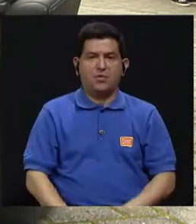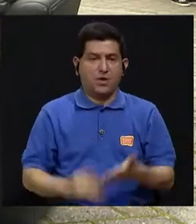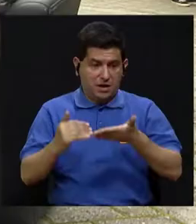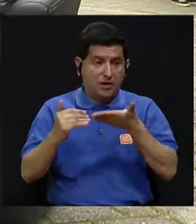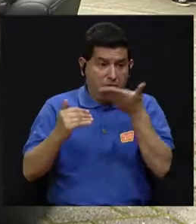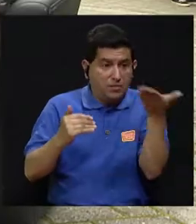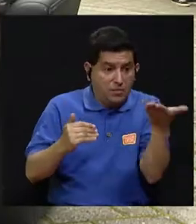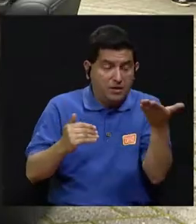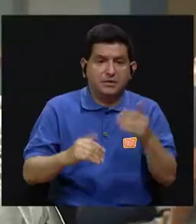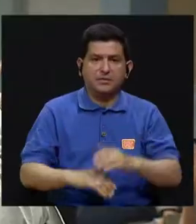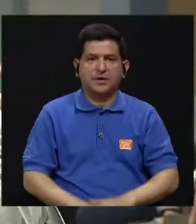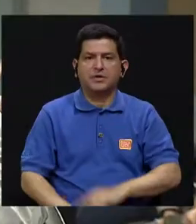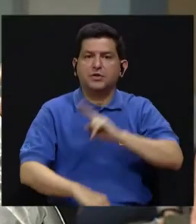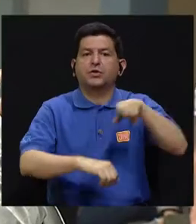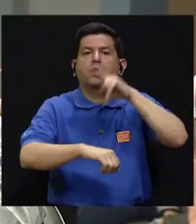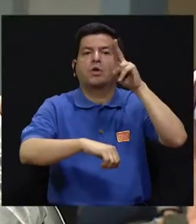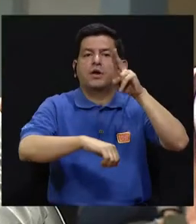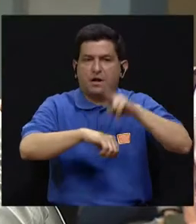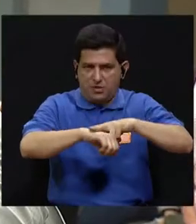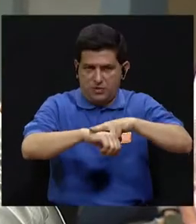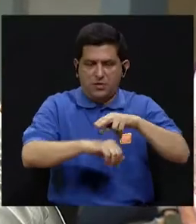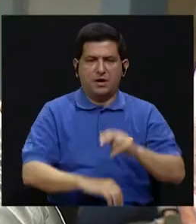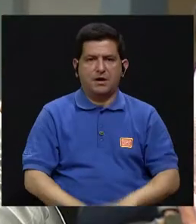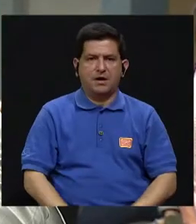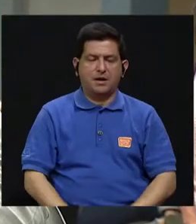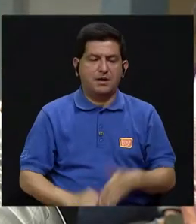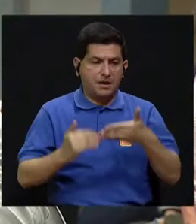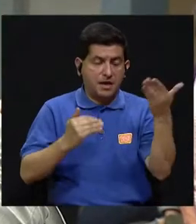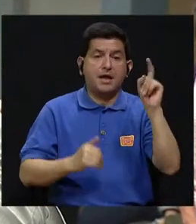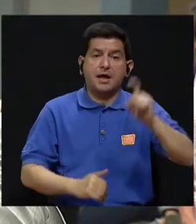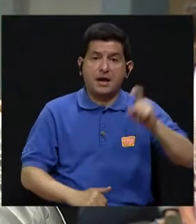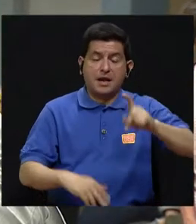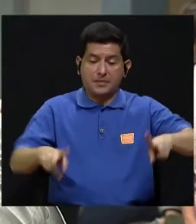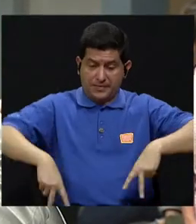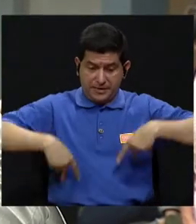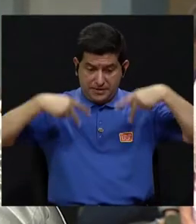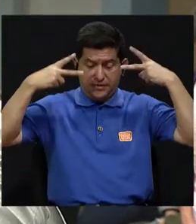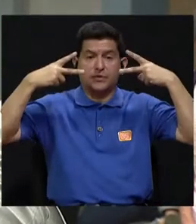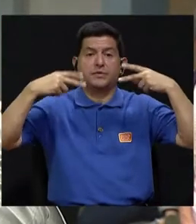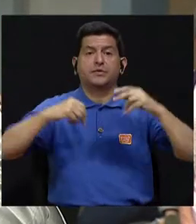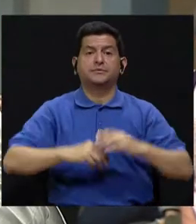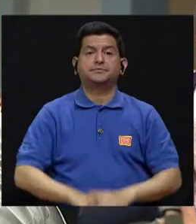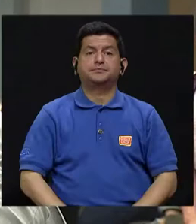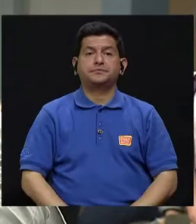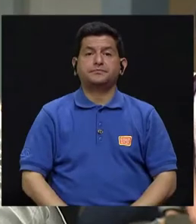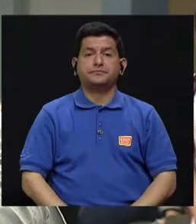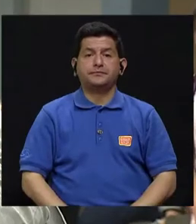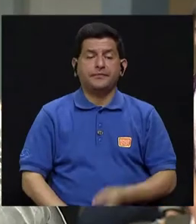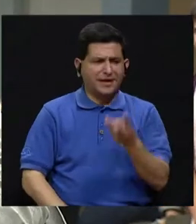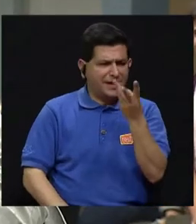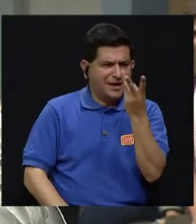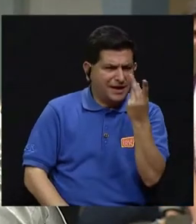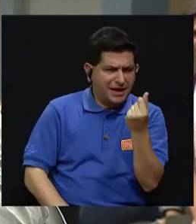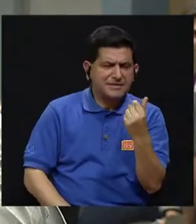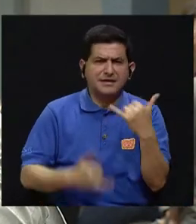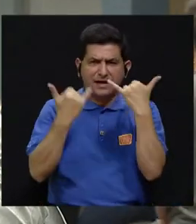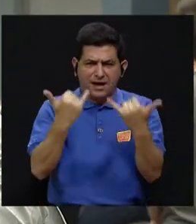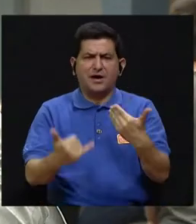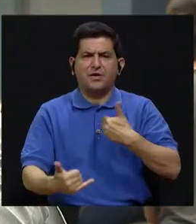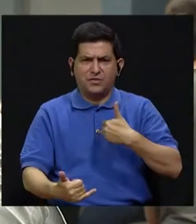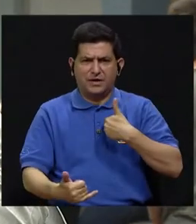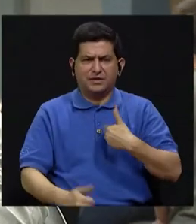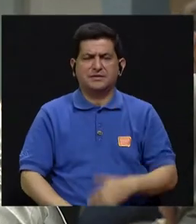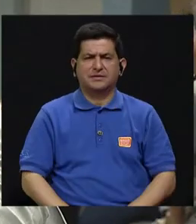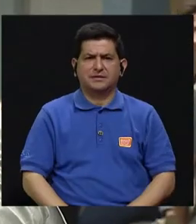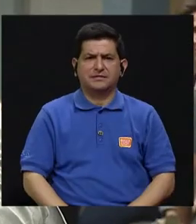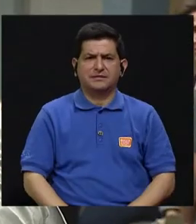como elemento natural y como elemento esencial para la vida, la cantidad que tenemos hoy en día en